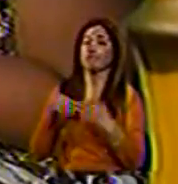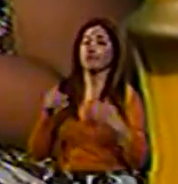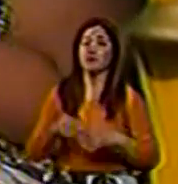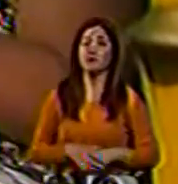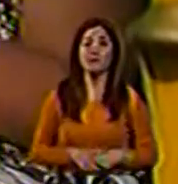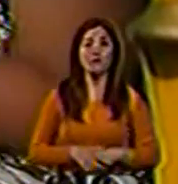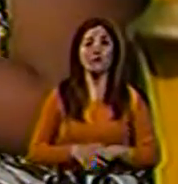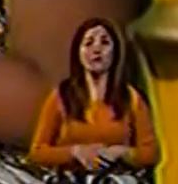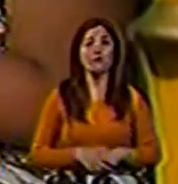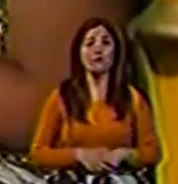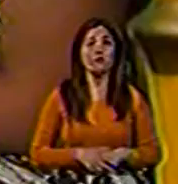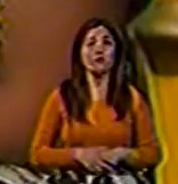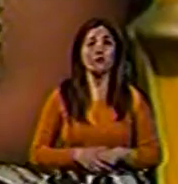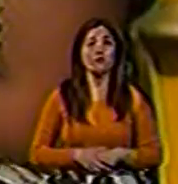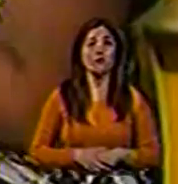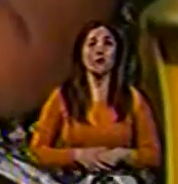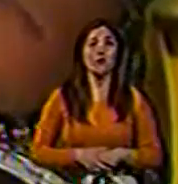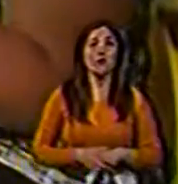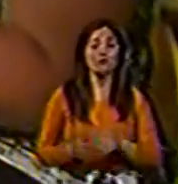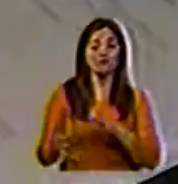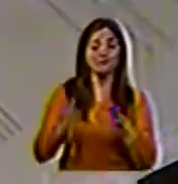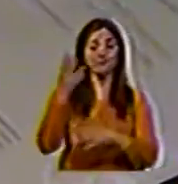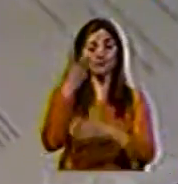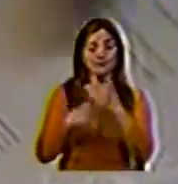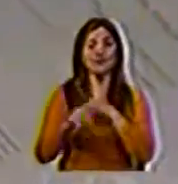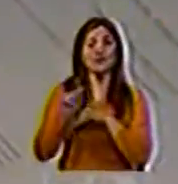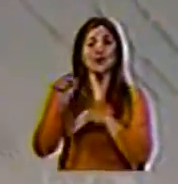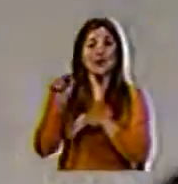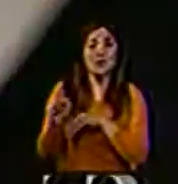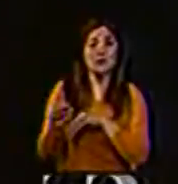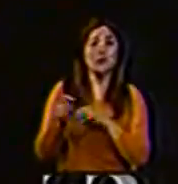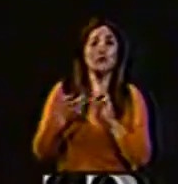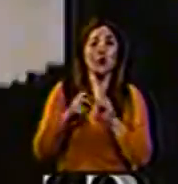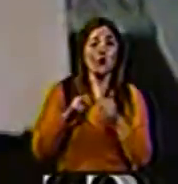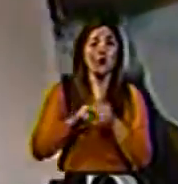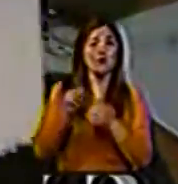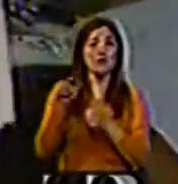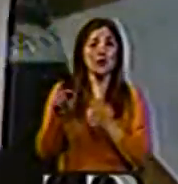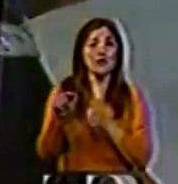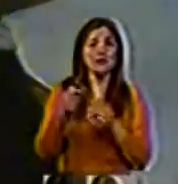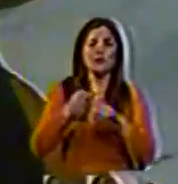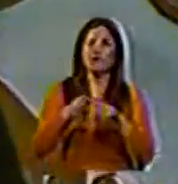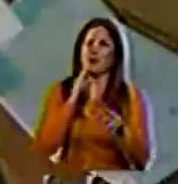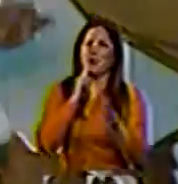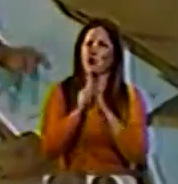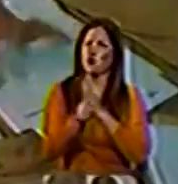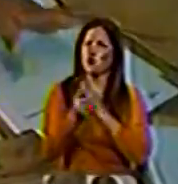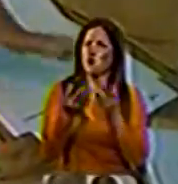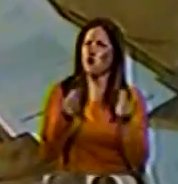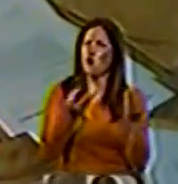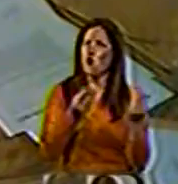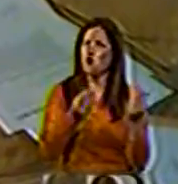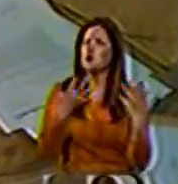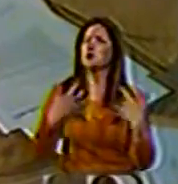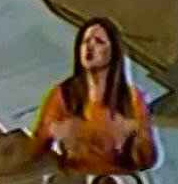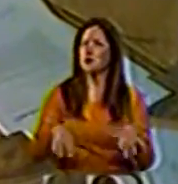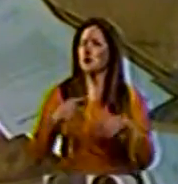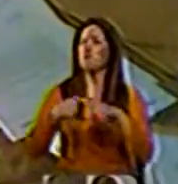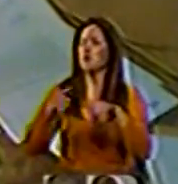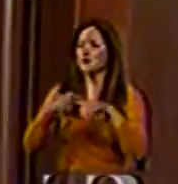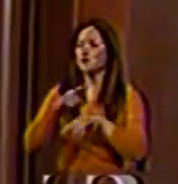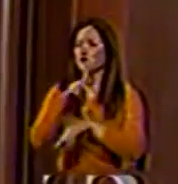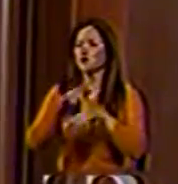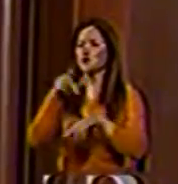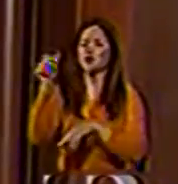que llegó desde esmeraldas para hacerle tratar a su hija este problema es constante en su provincia y existen varios casos